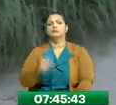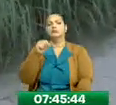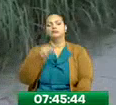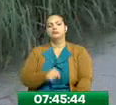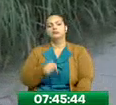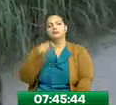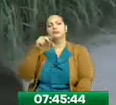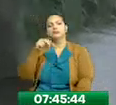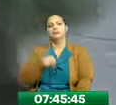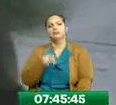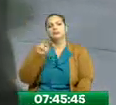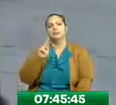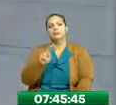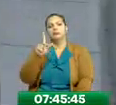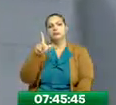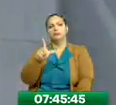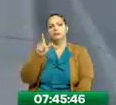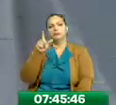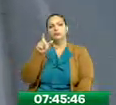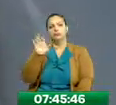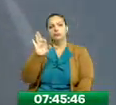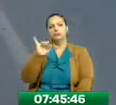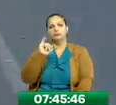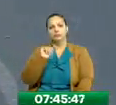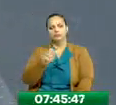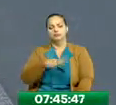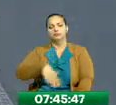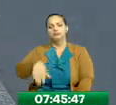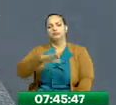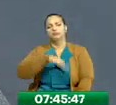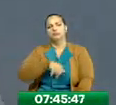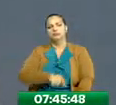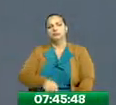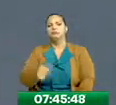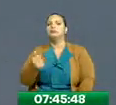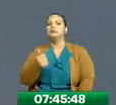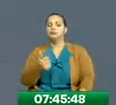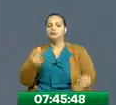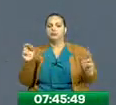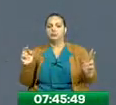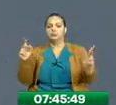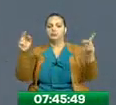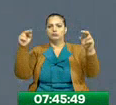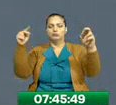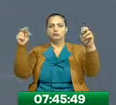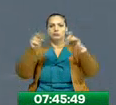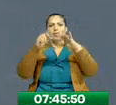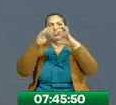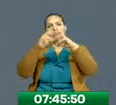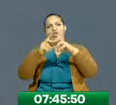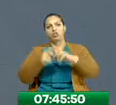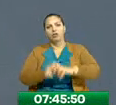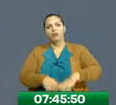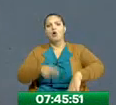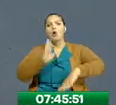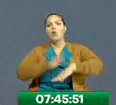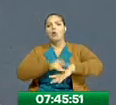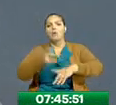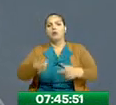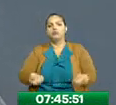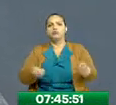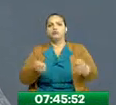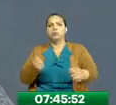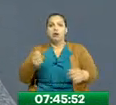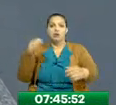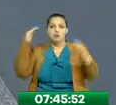autopista Cuenca-Sogues, sitio donde se derrumbó o colapsó este puente totalmente producto de este choque,